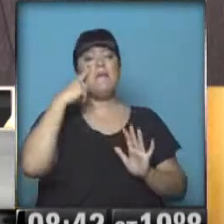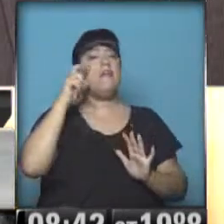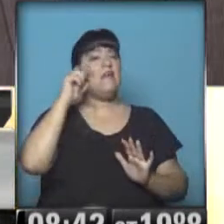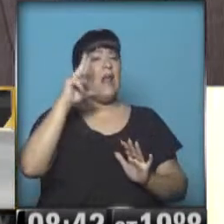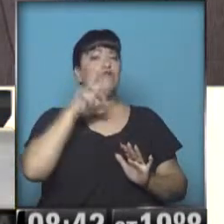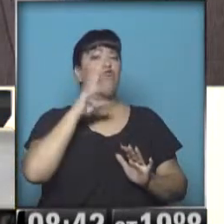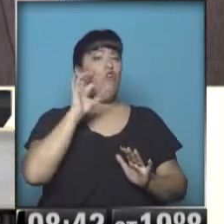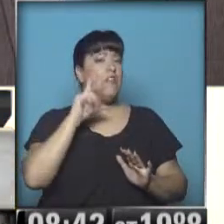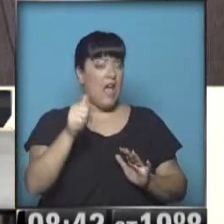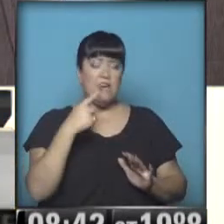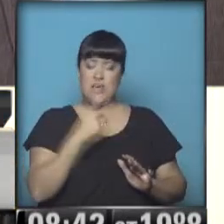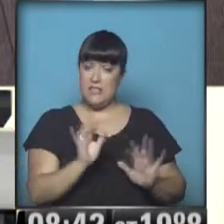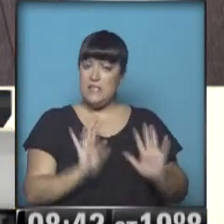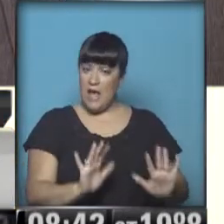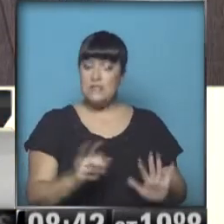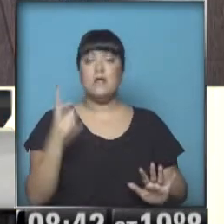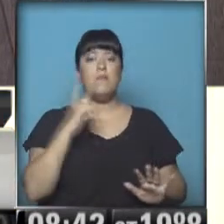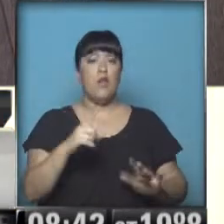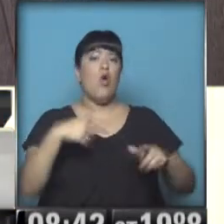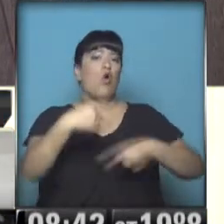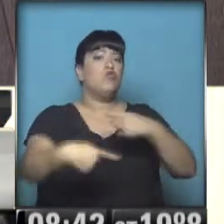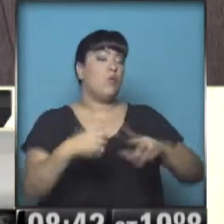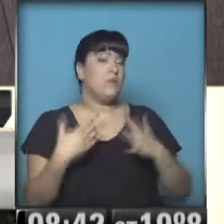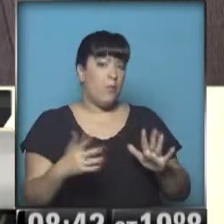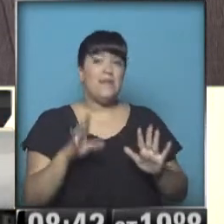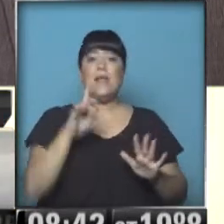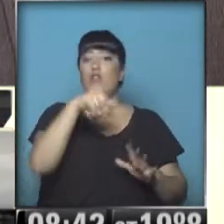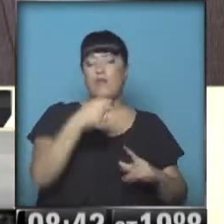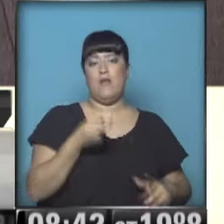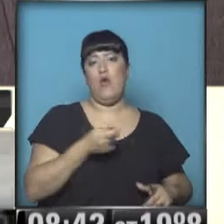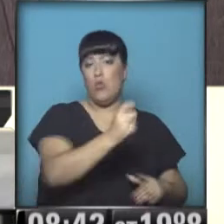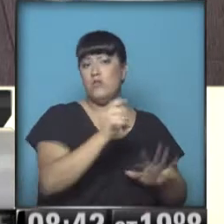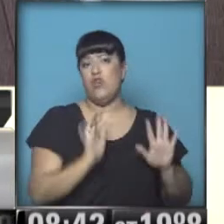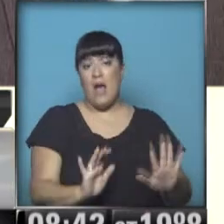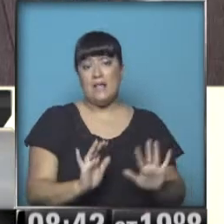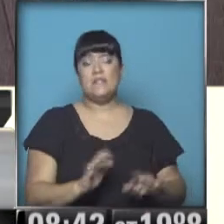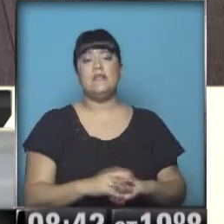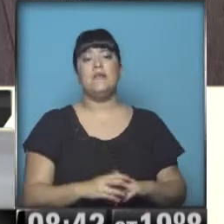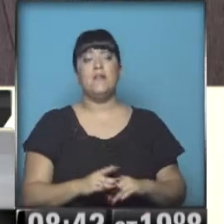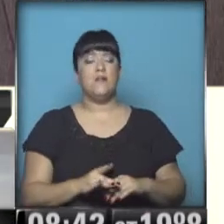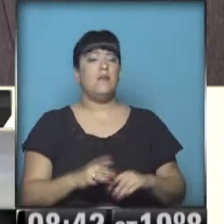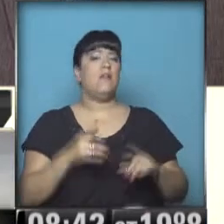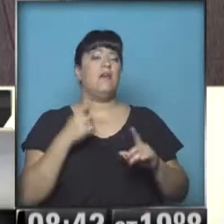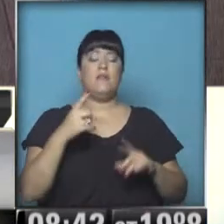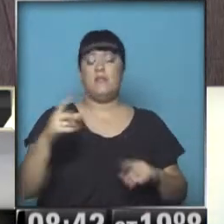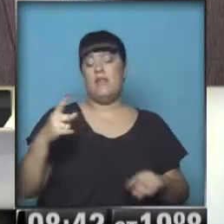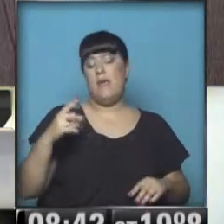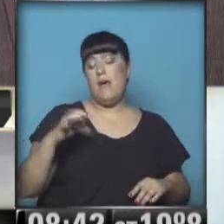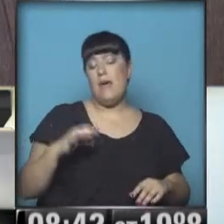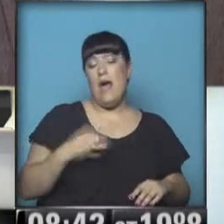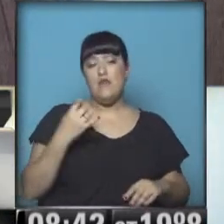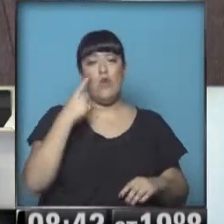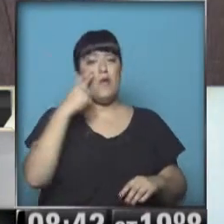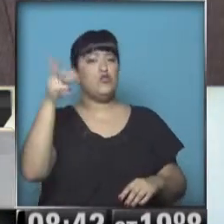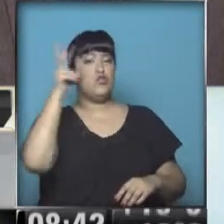una de las de las consecuencias posibles derivadas de un juicio que es la condición previa exigida desde mil 853 para poder aplicar